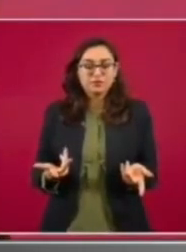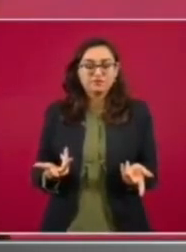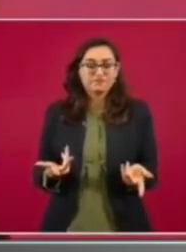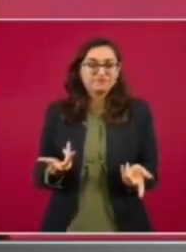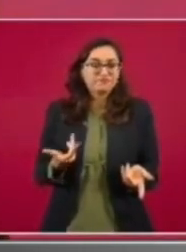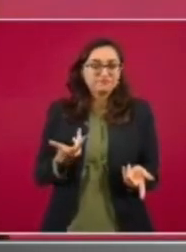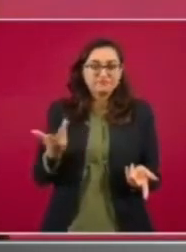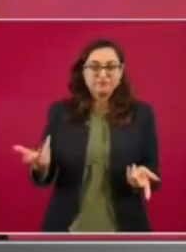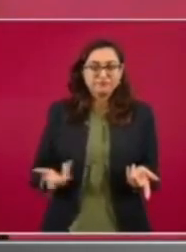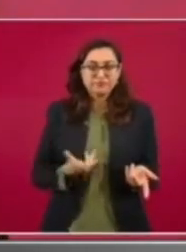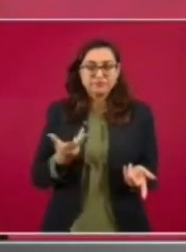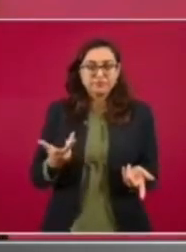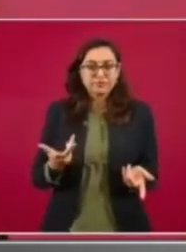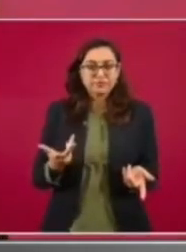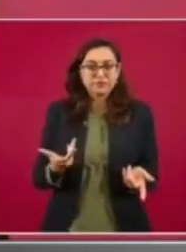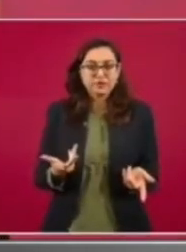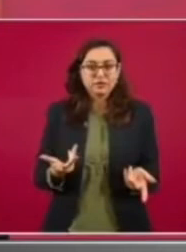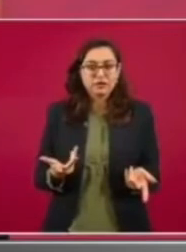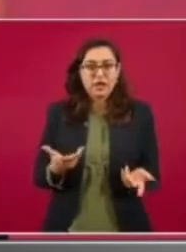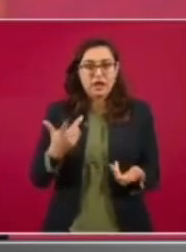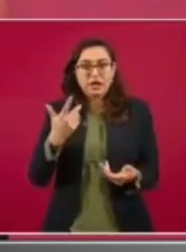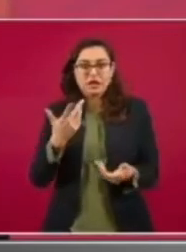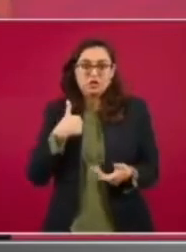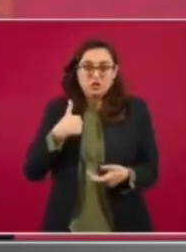a partir del chantaje.